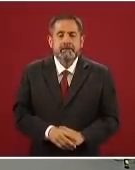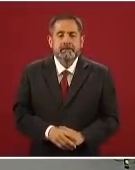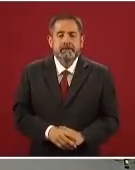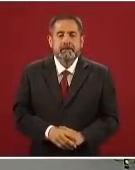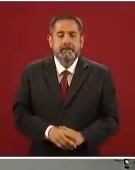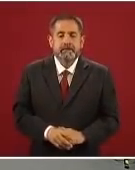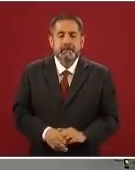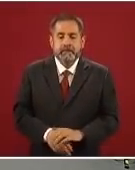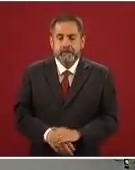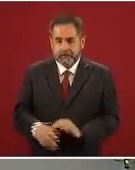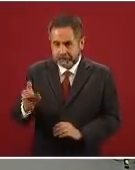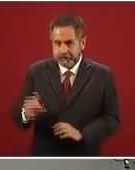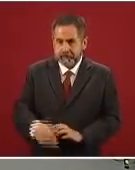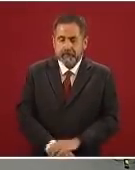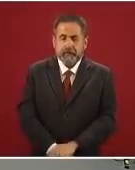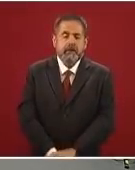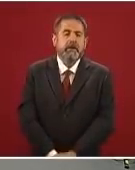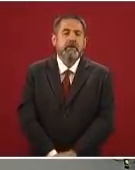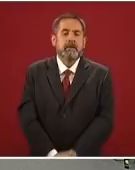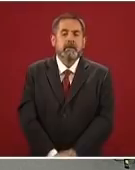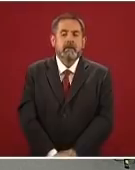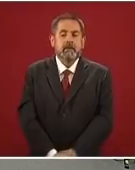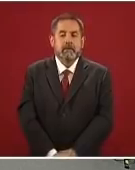Perdón, señora.